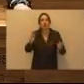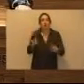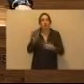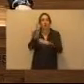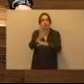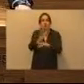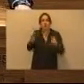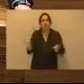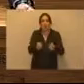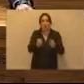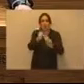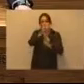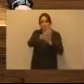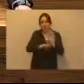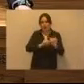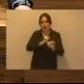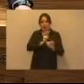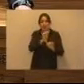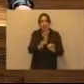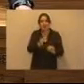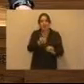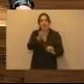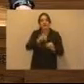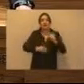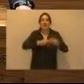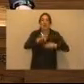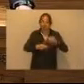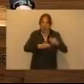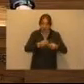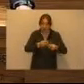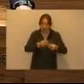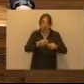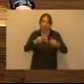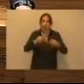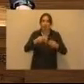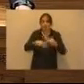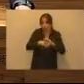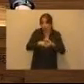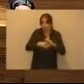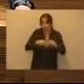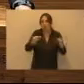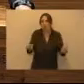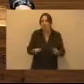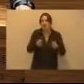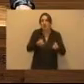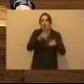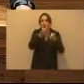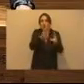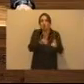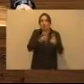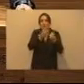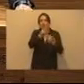espera, así como realizar y seguir realizando mejoras en la información y la transparencia de